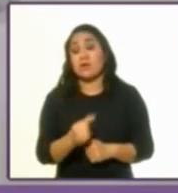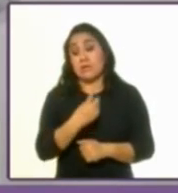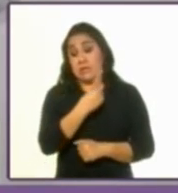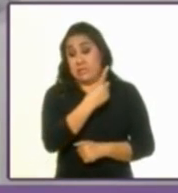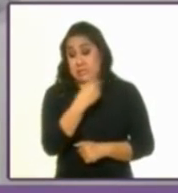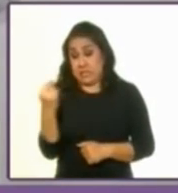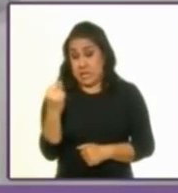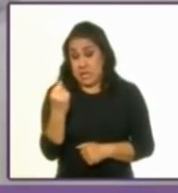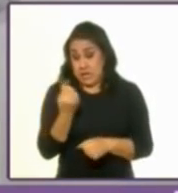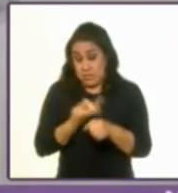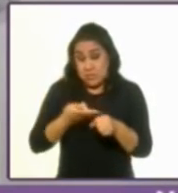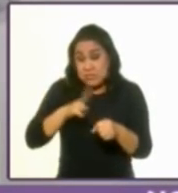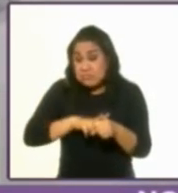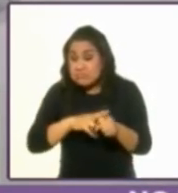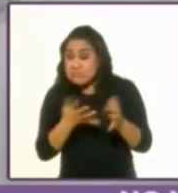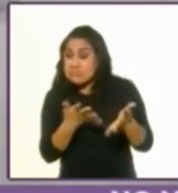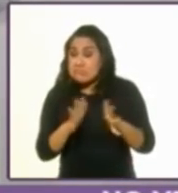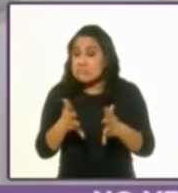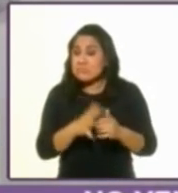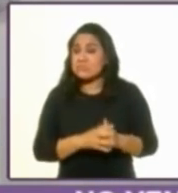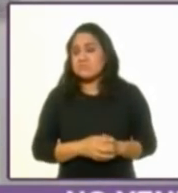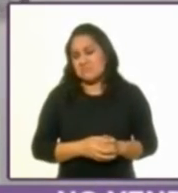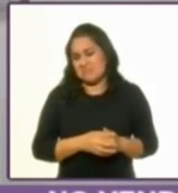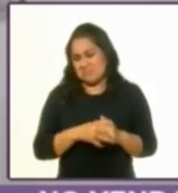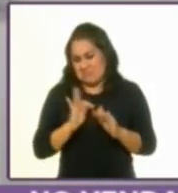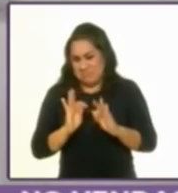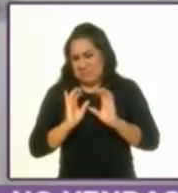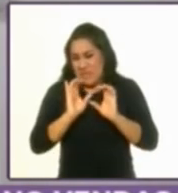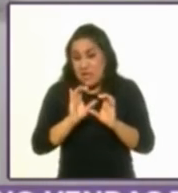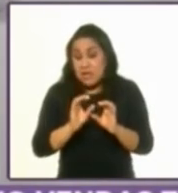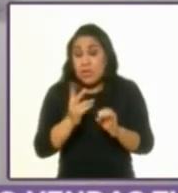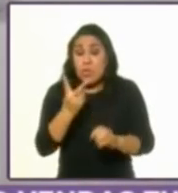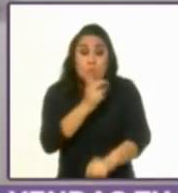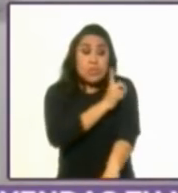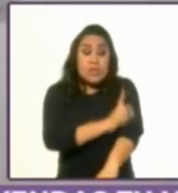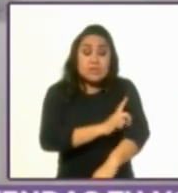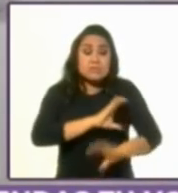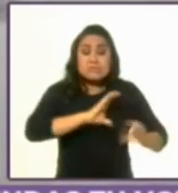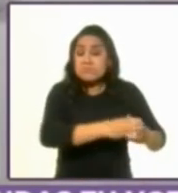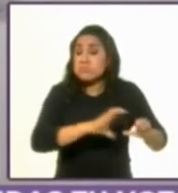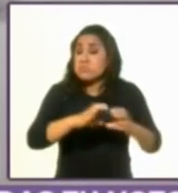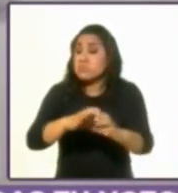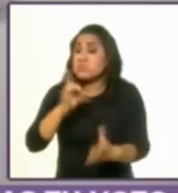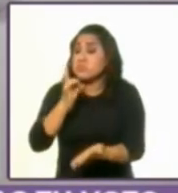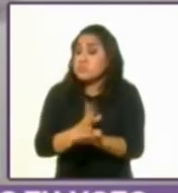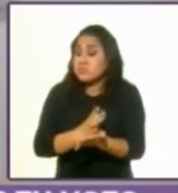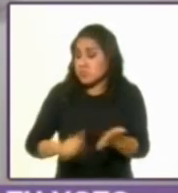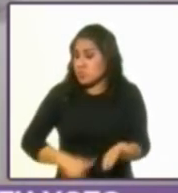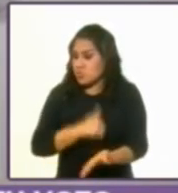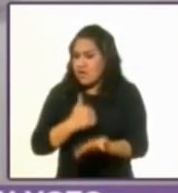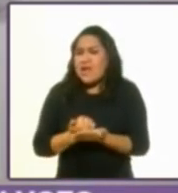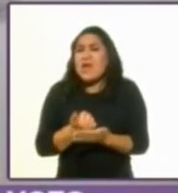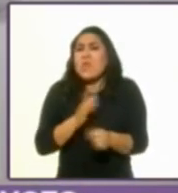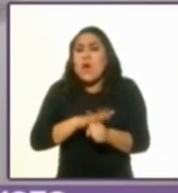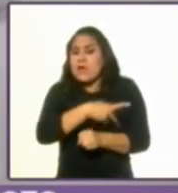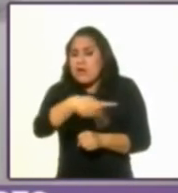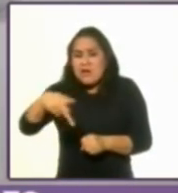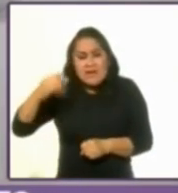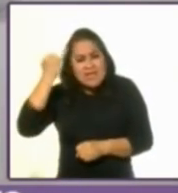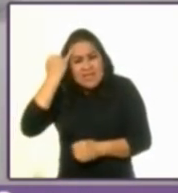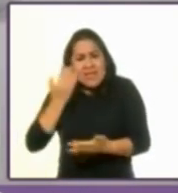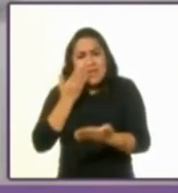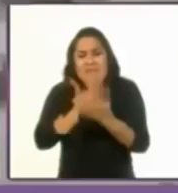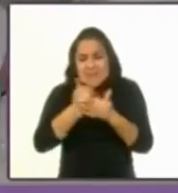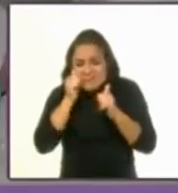empleados de más de 100 empleados están en dos delegaciones se concentran en dos delegaciones de la ciudad cuál es la propuesta en este sentido